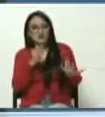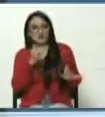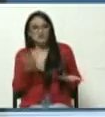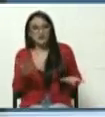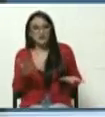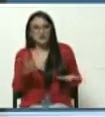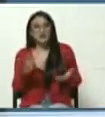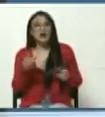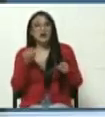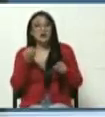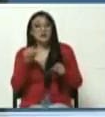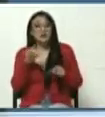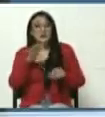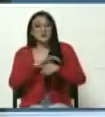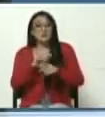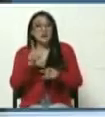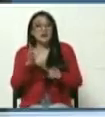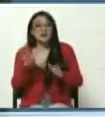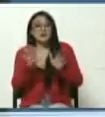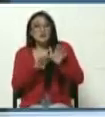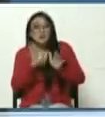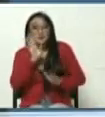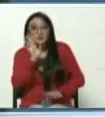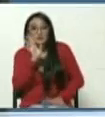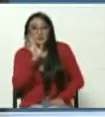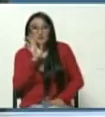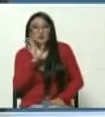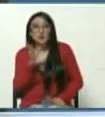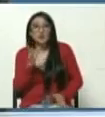para delinquir y legitimación de capitales.